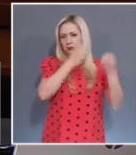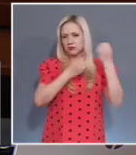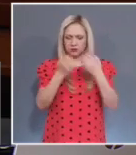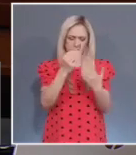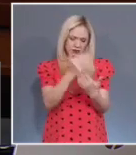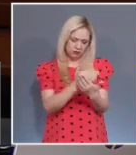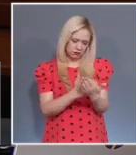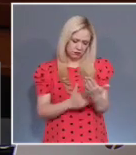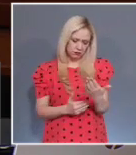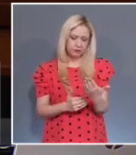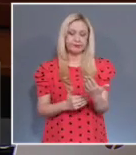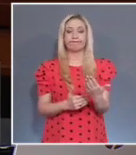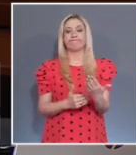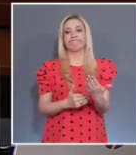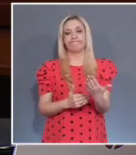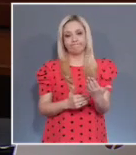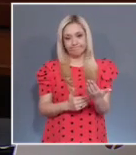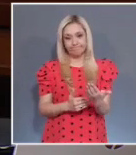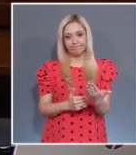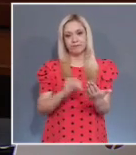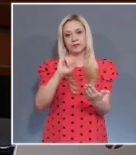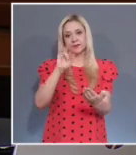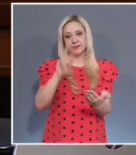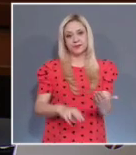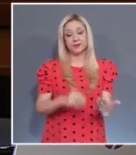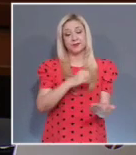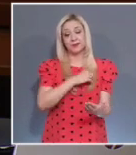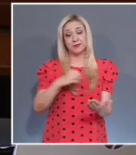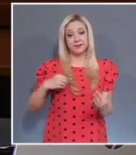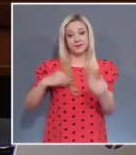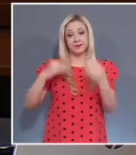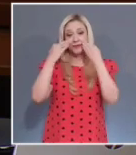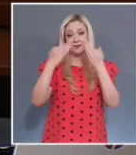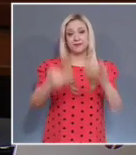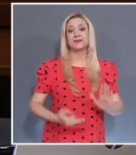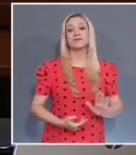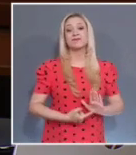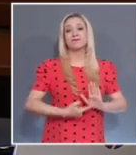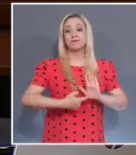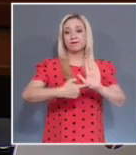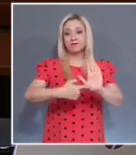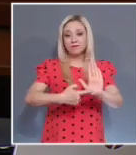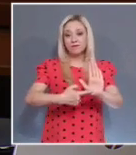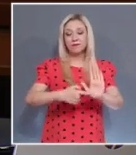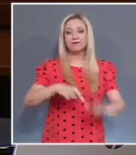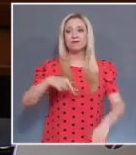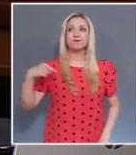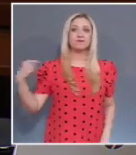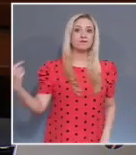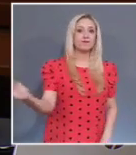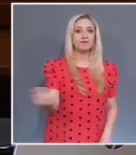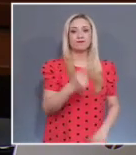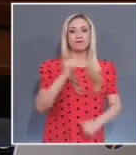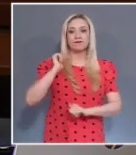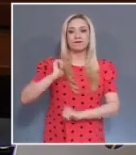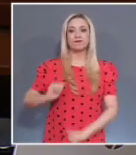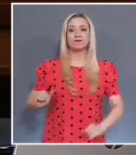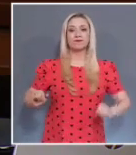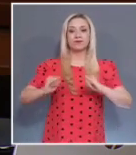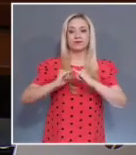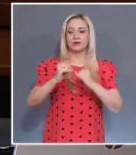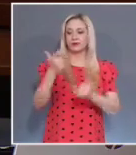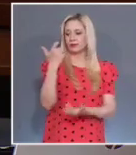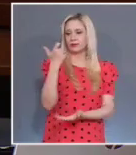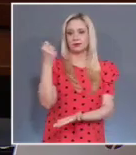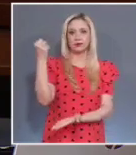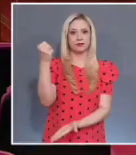entredicho las obligaciones de transparencia que pesan sobre las autoridades que ejercen